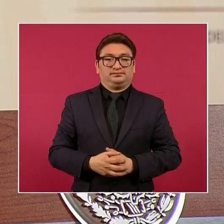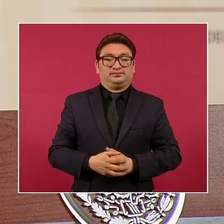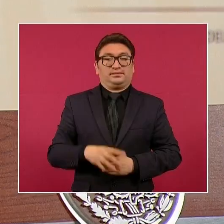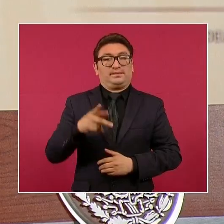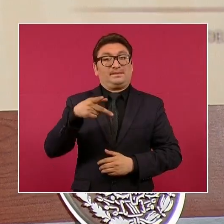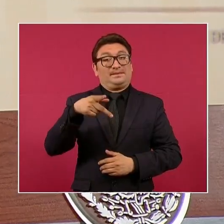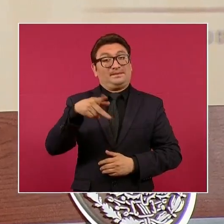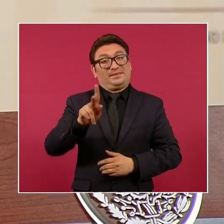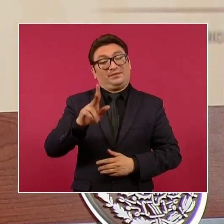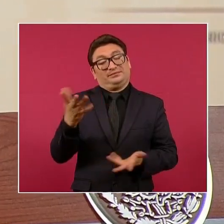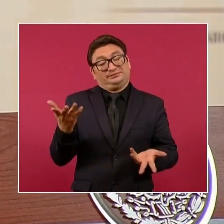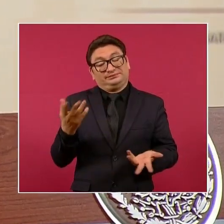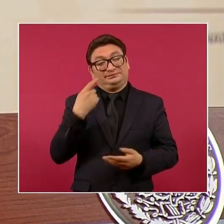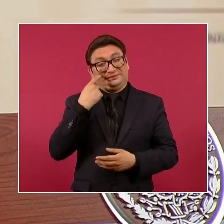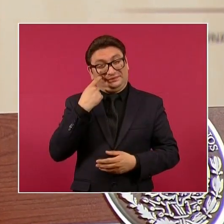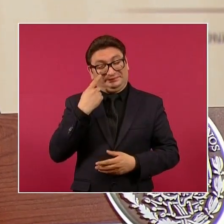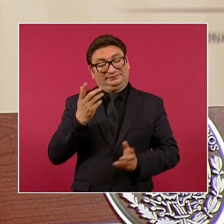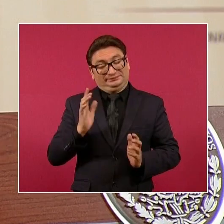mírenlo,